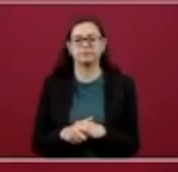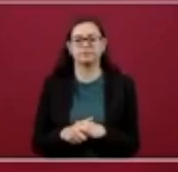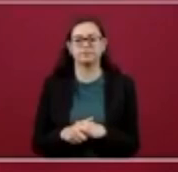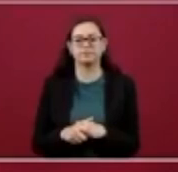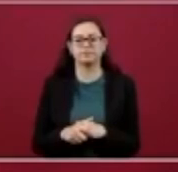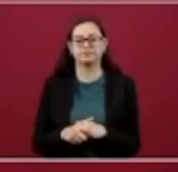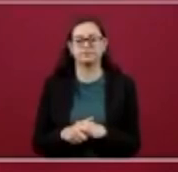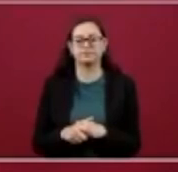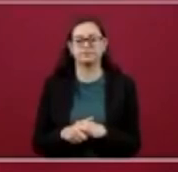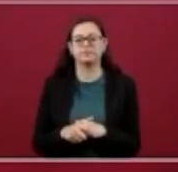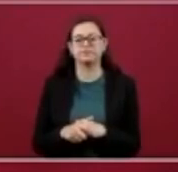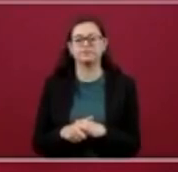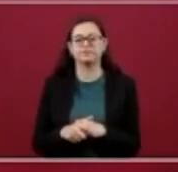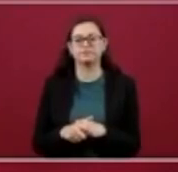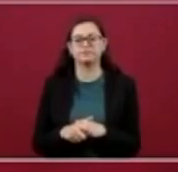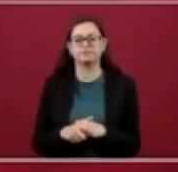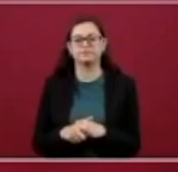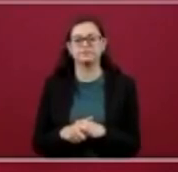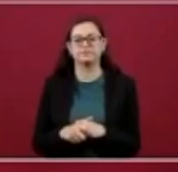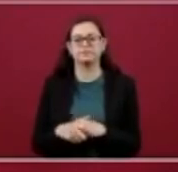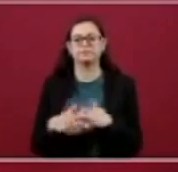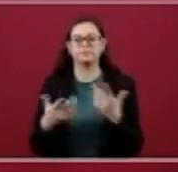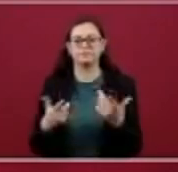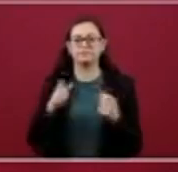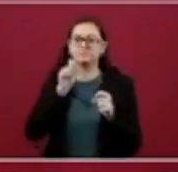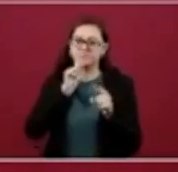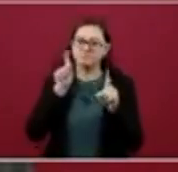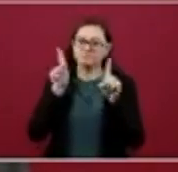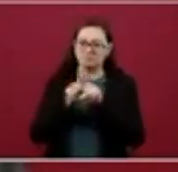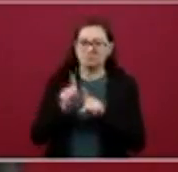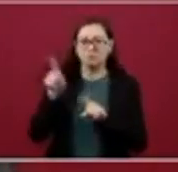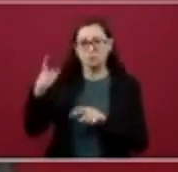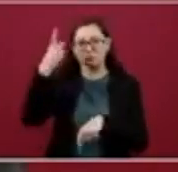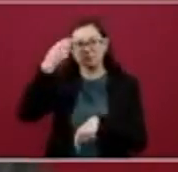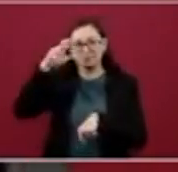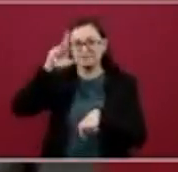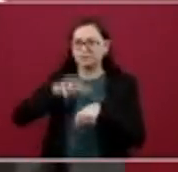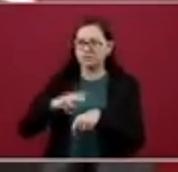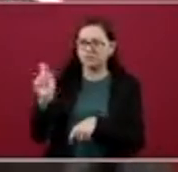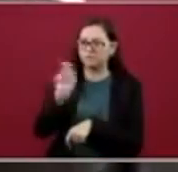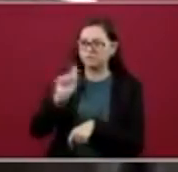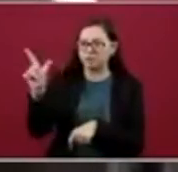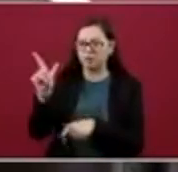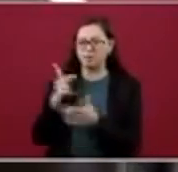felicitamos también por su Oscar como mejor director,